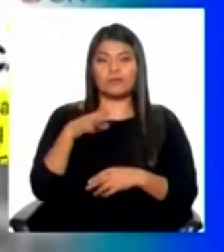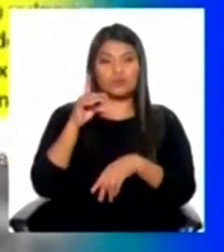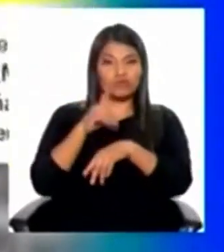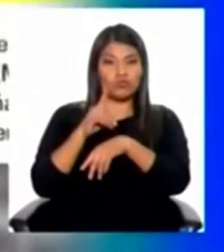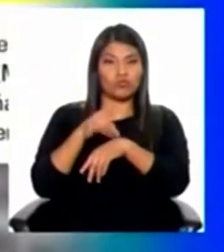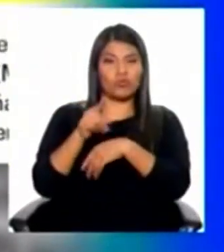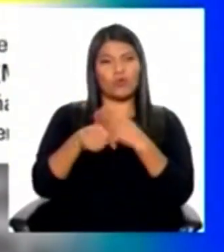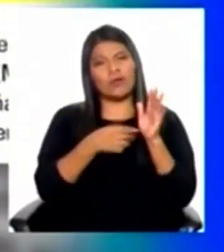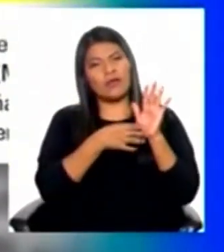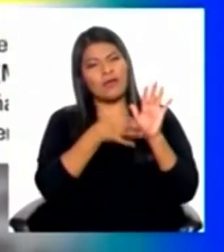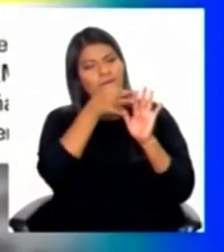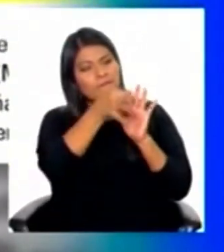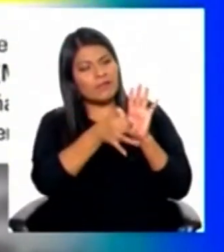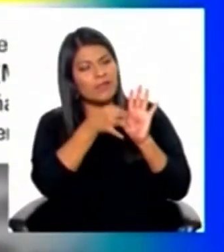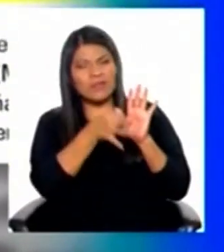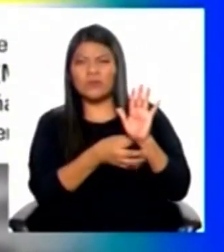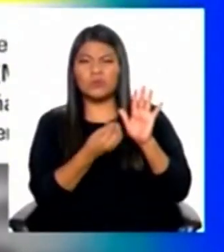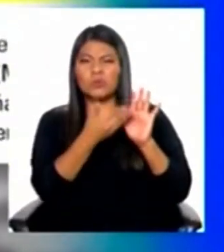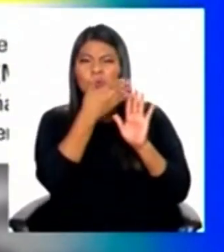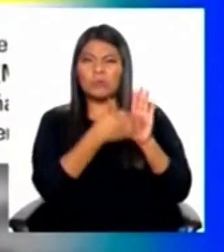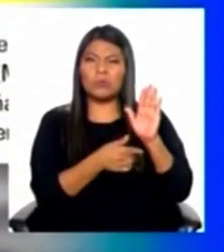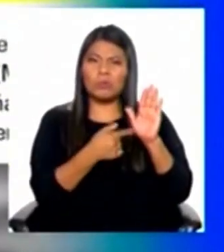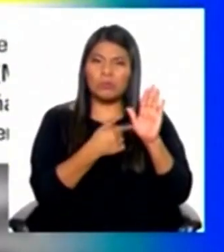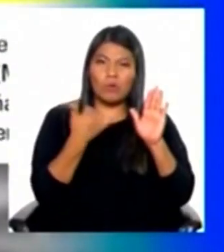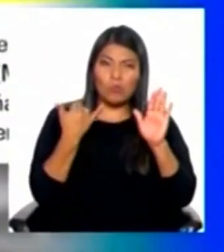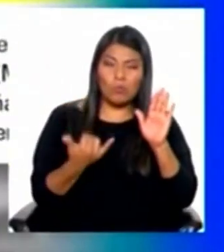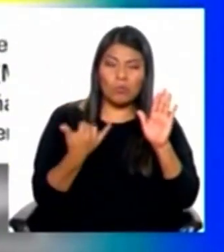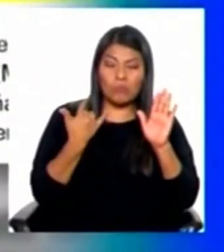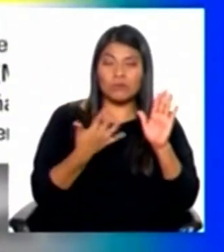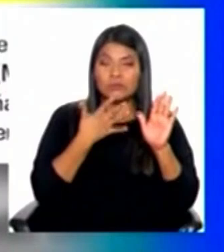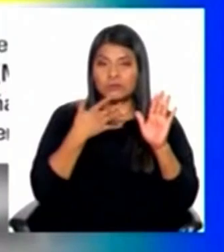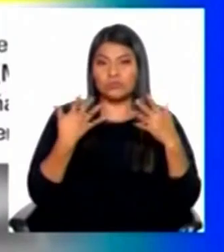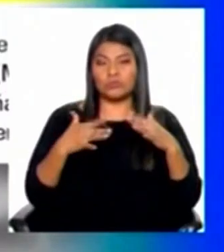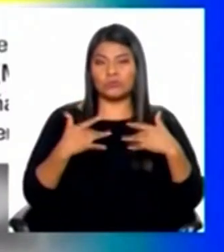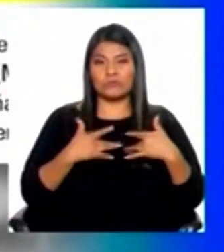vayan. Entendamos bien qué ha pasado con esta situación que obviamente nos